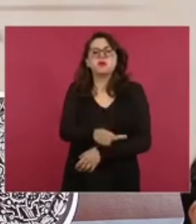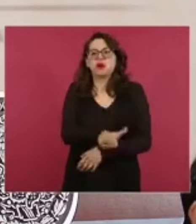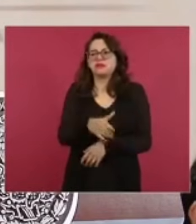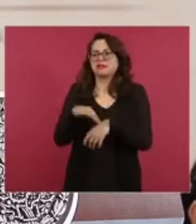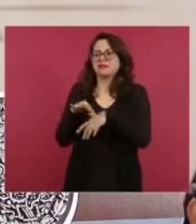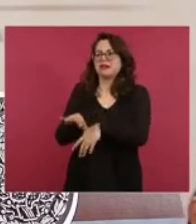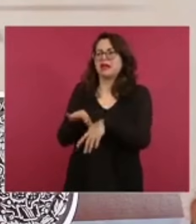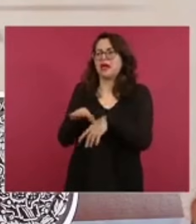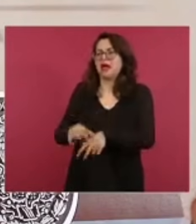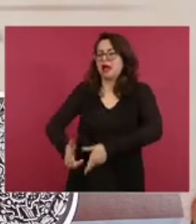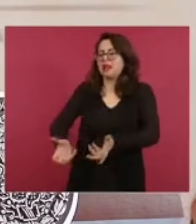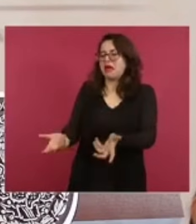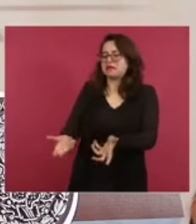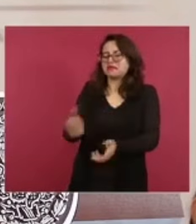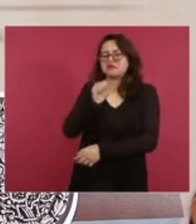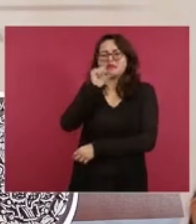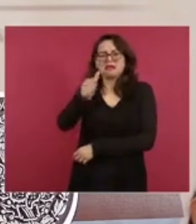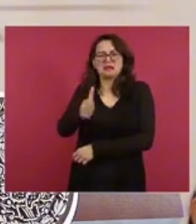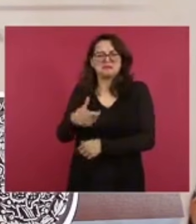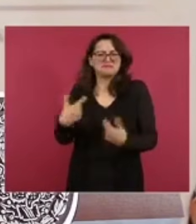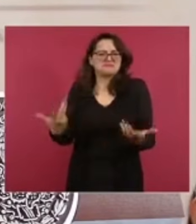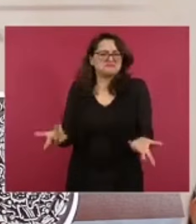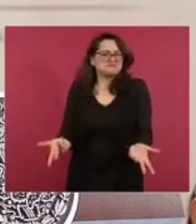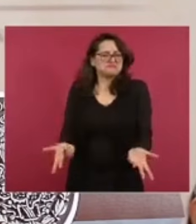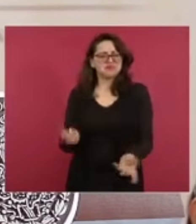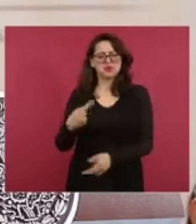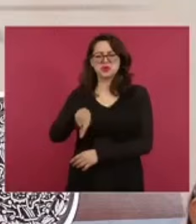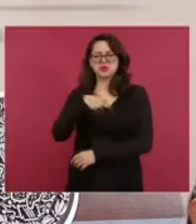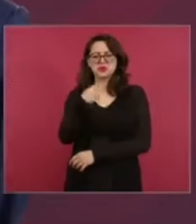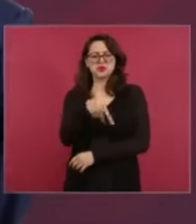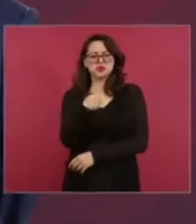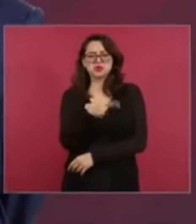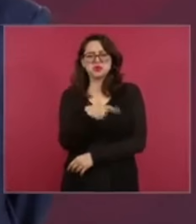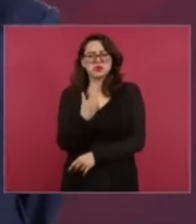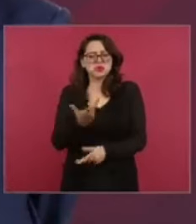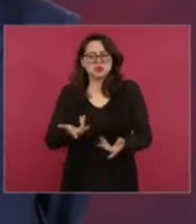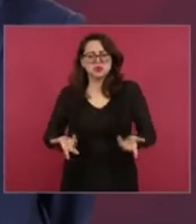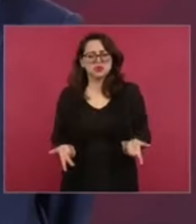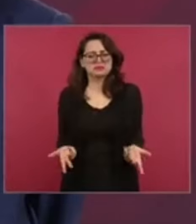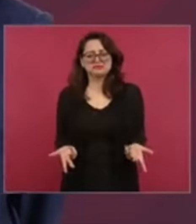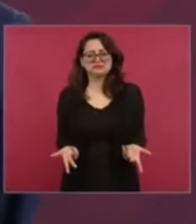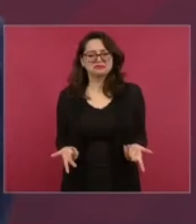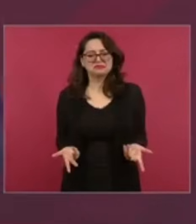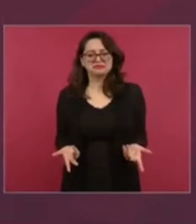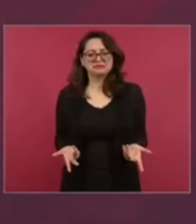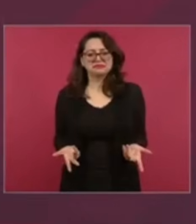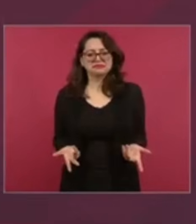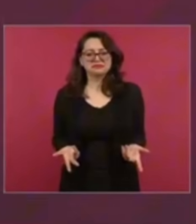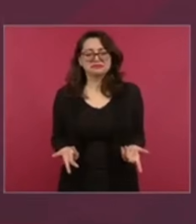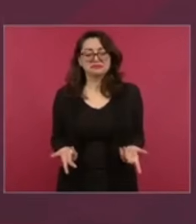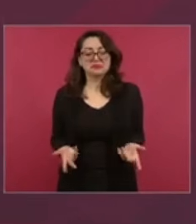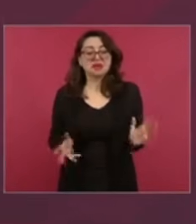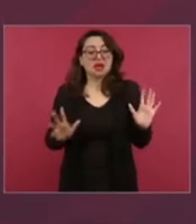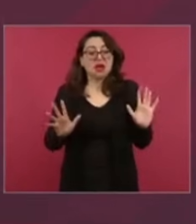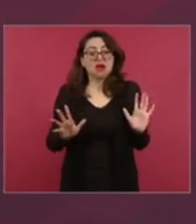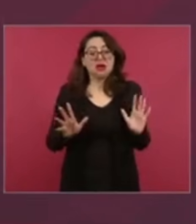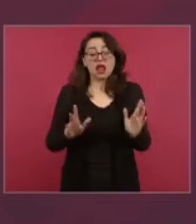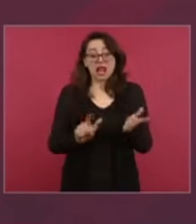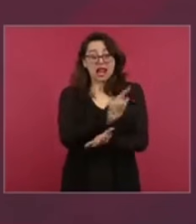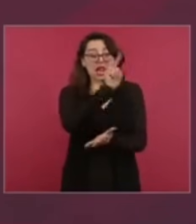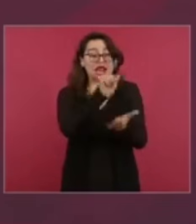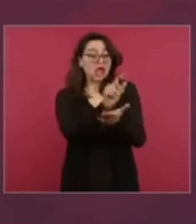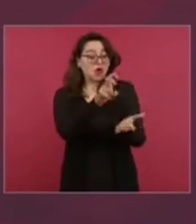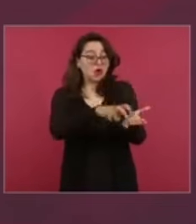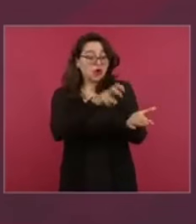problema fuese en las leyes pues no habrían problemas